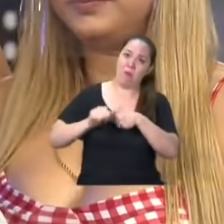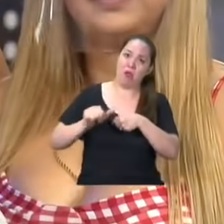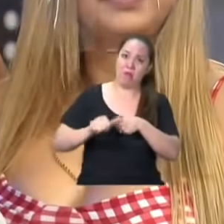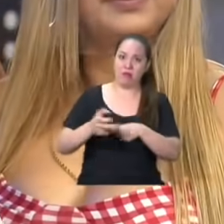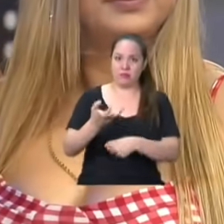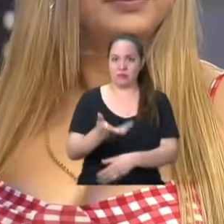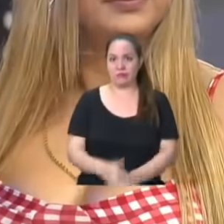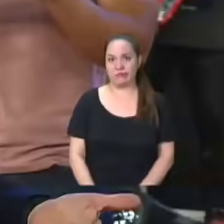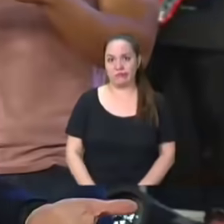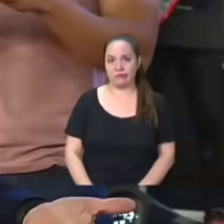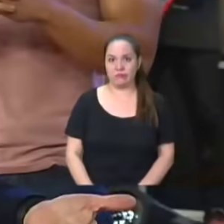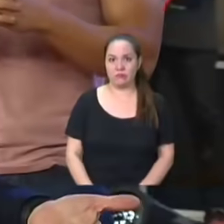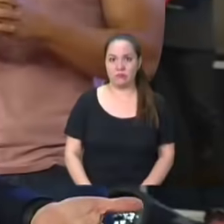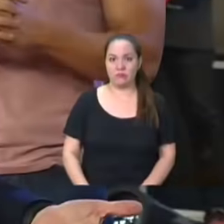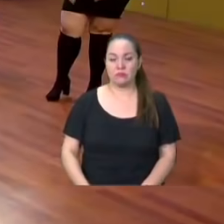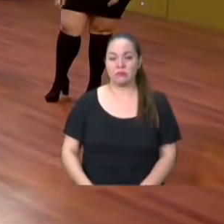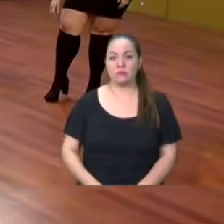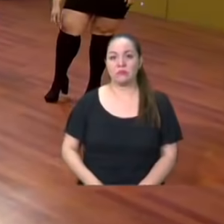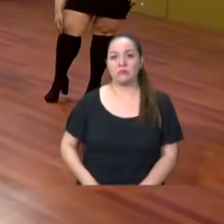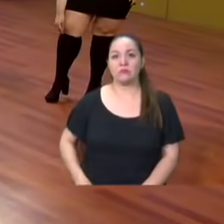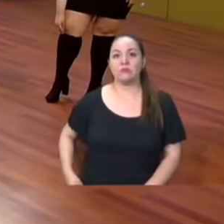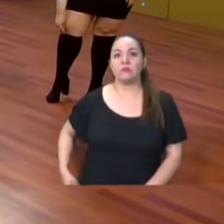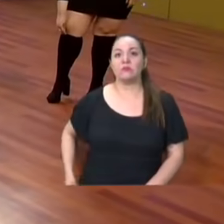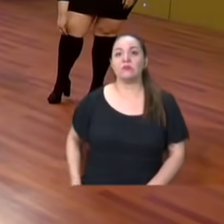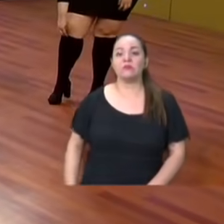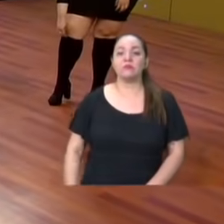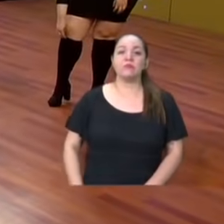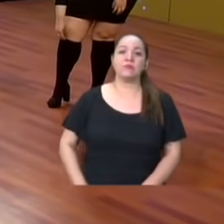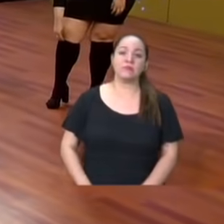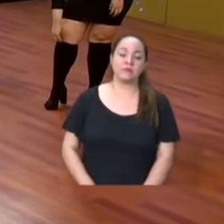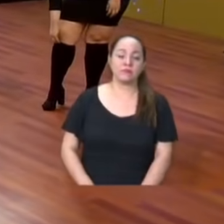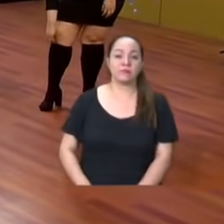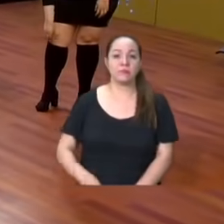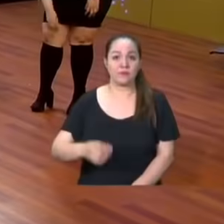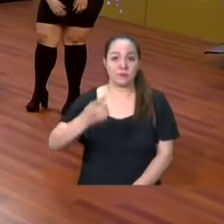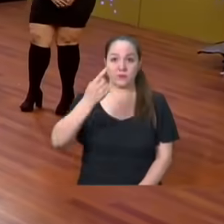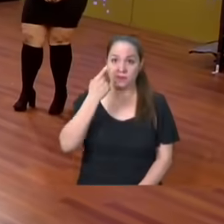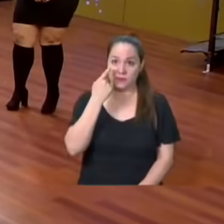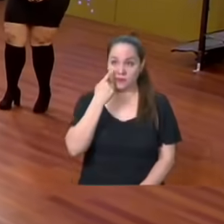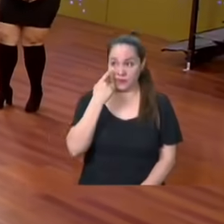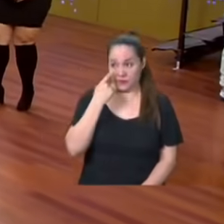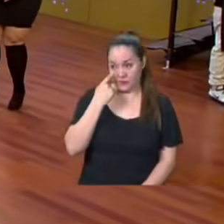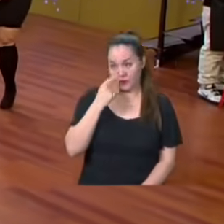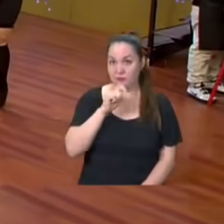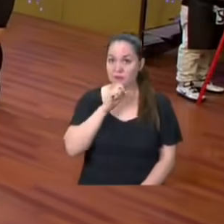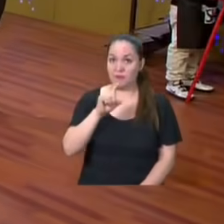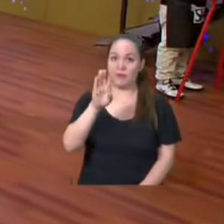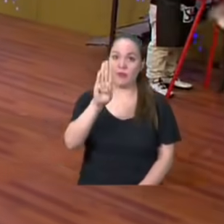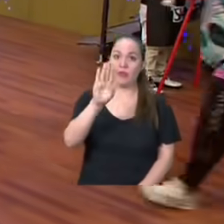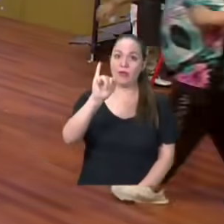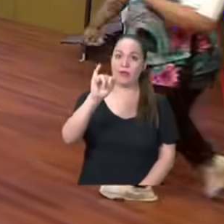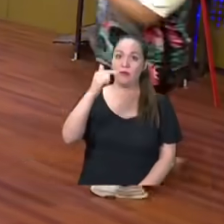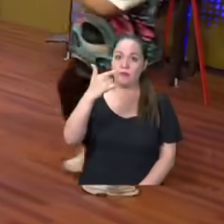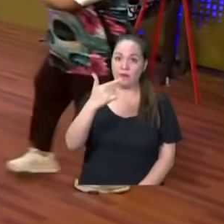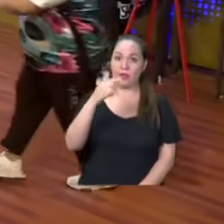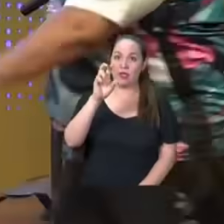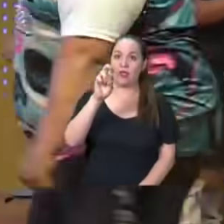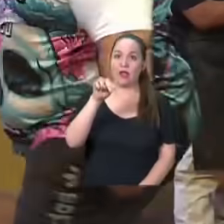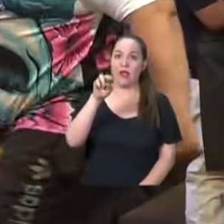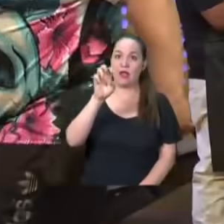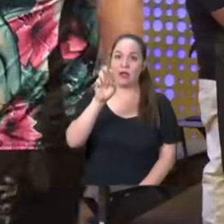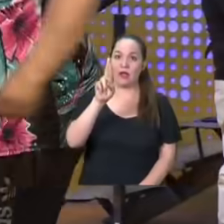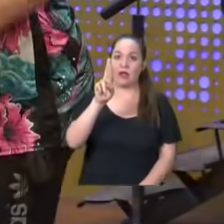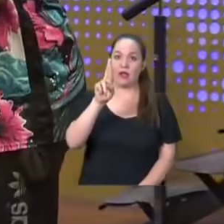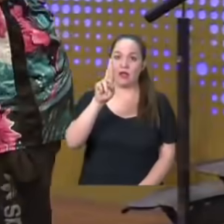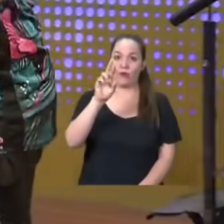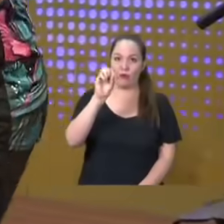Pásale, por favor. Pásale. Big Neurosis, dígate. Big Neurosis. Tu amigo y tu hermano. Bien. Big Neurosis,